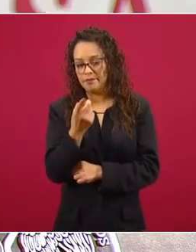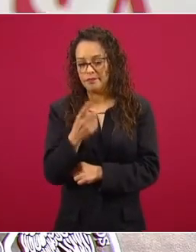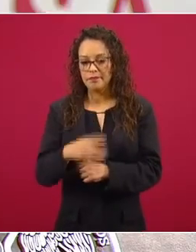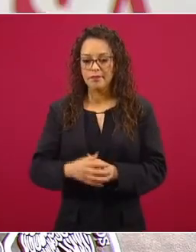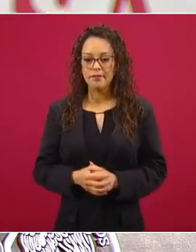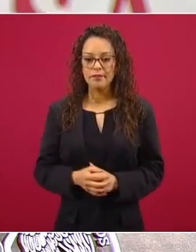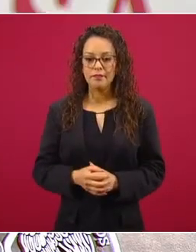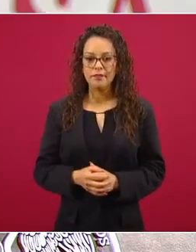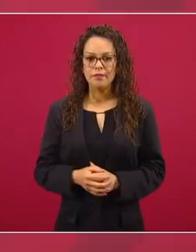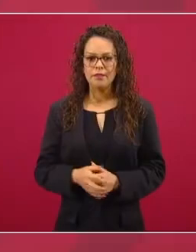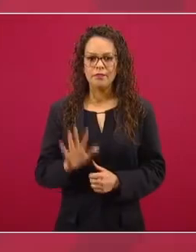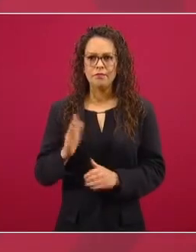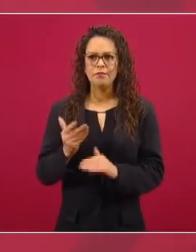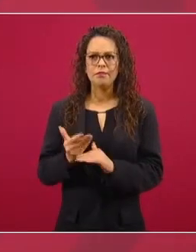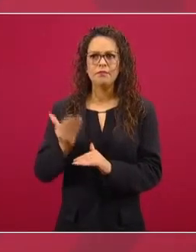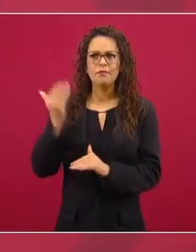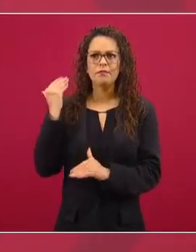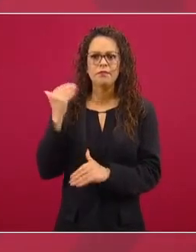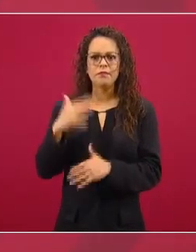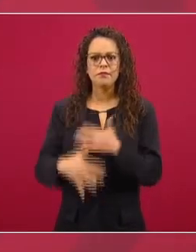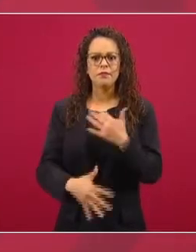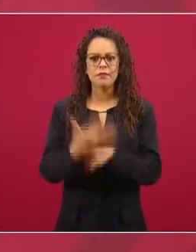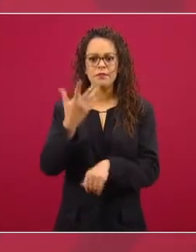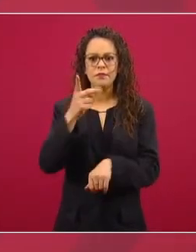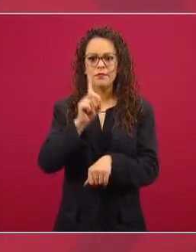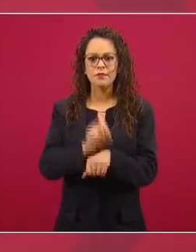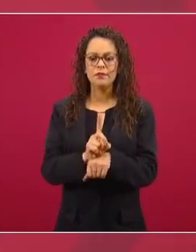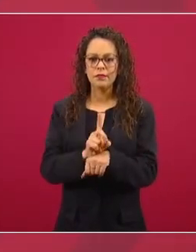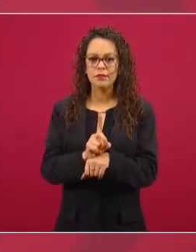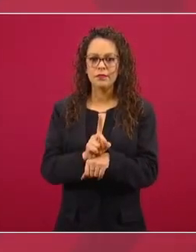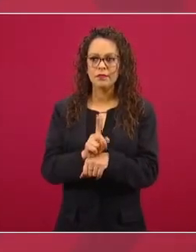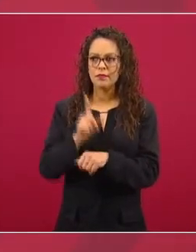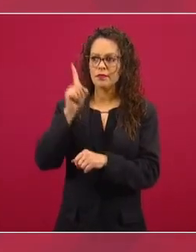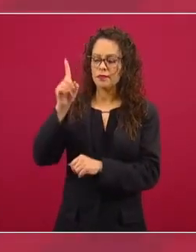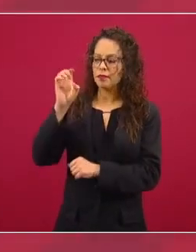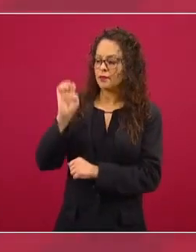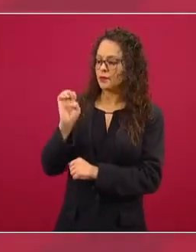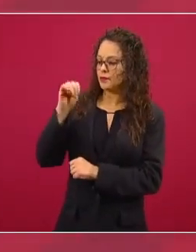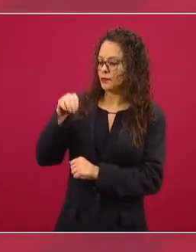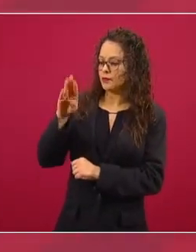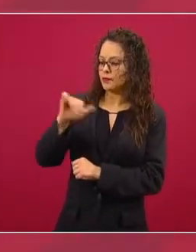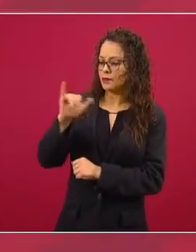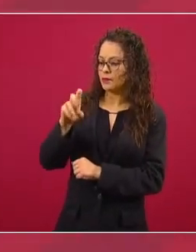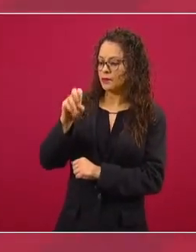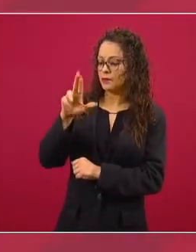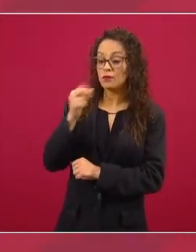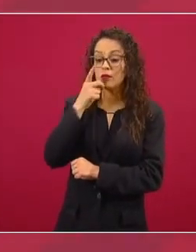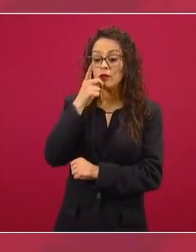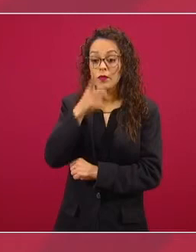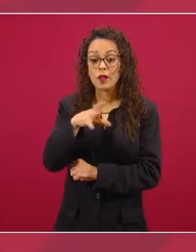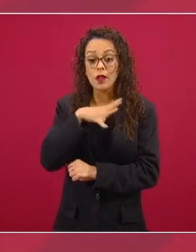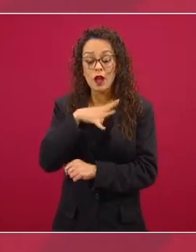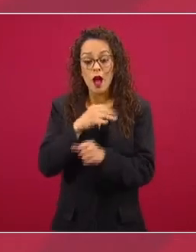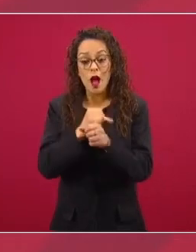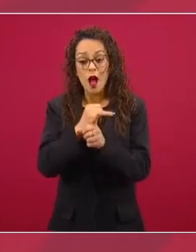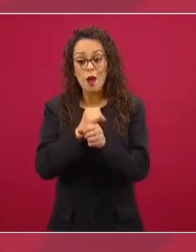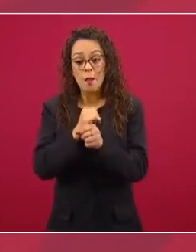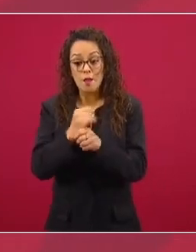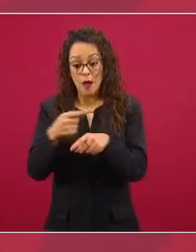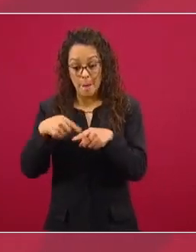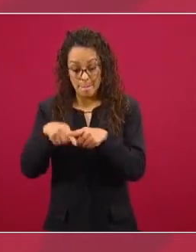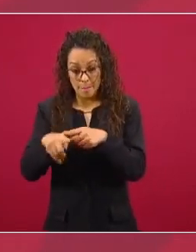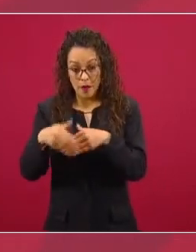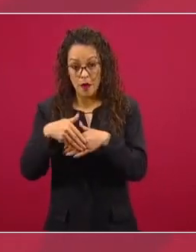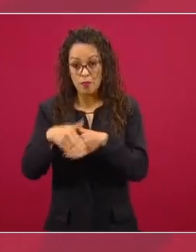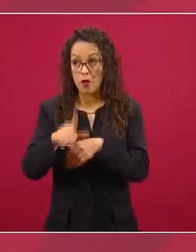que hace como 15 días la embajadora, de que había una investigación en curso